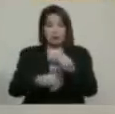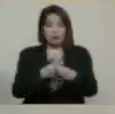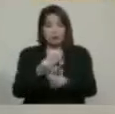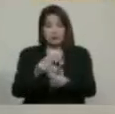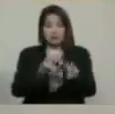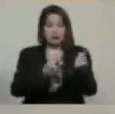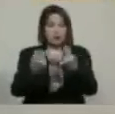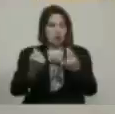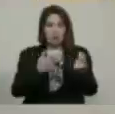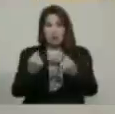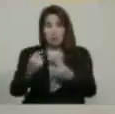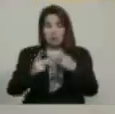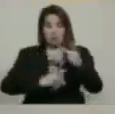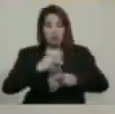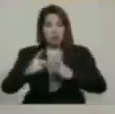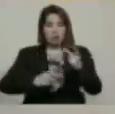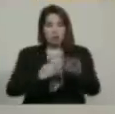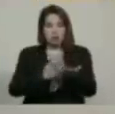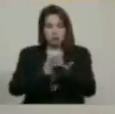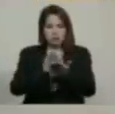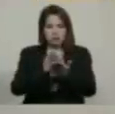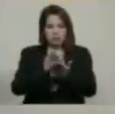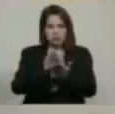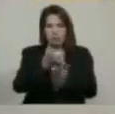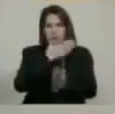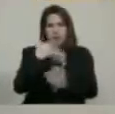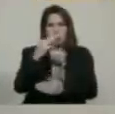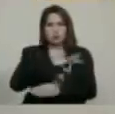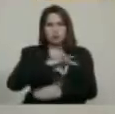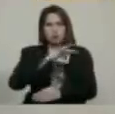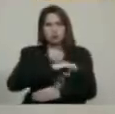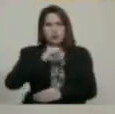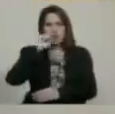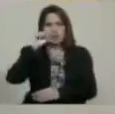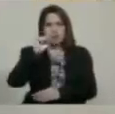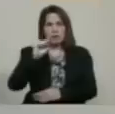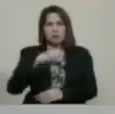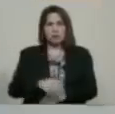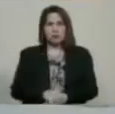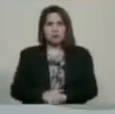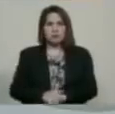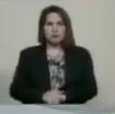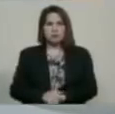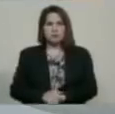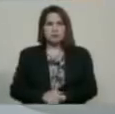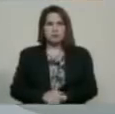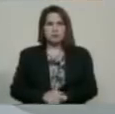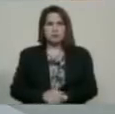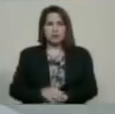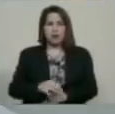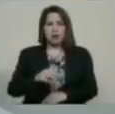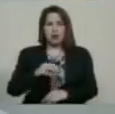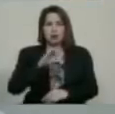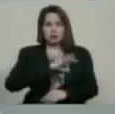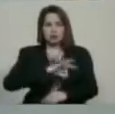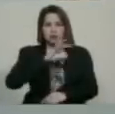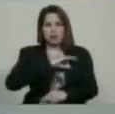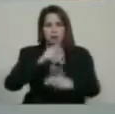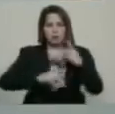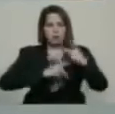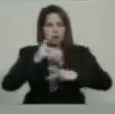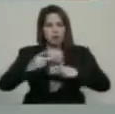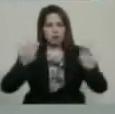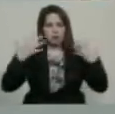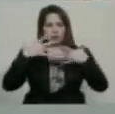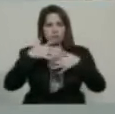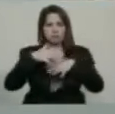de un país productivo, rumbo al socialismo productivo. Socialismo productivo que integre